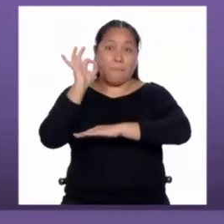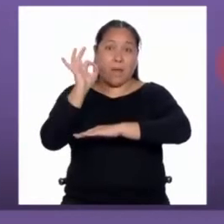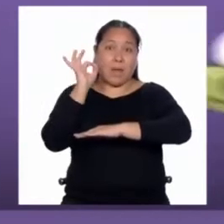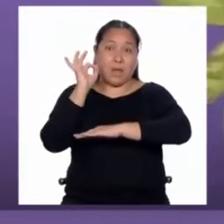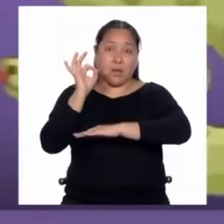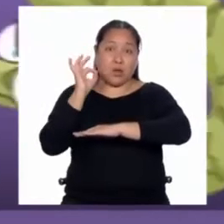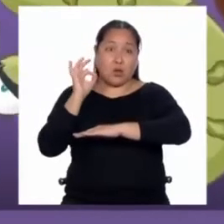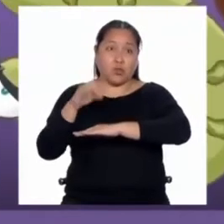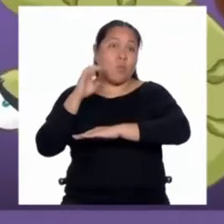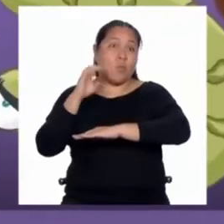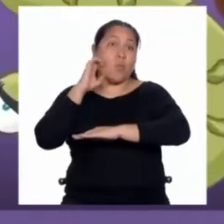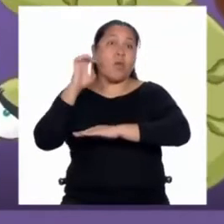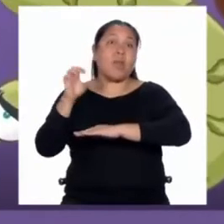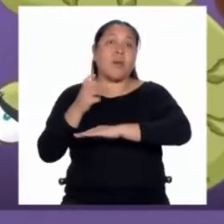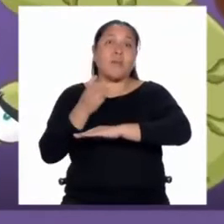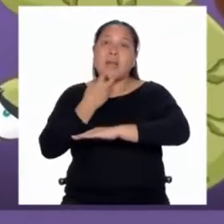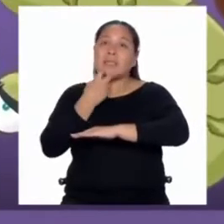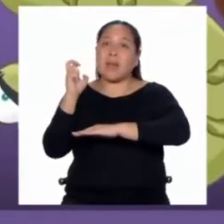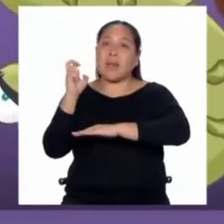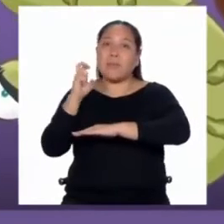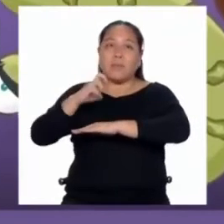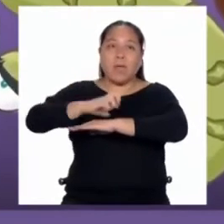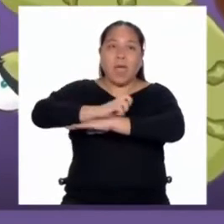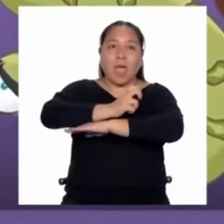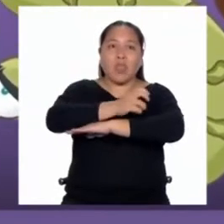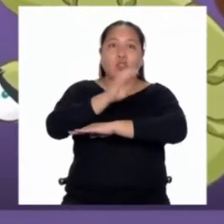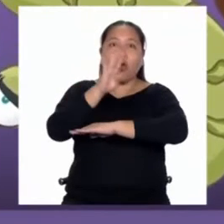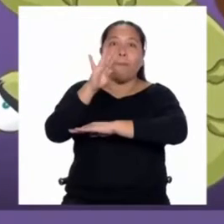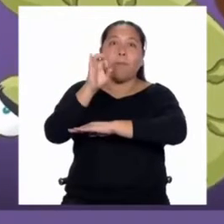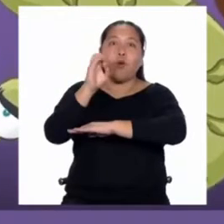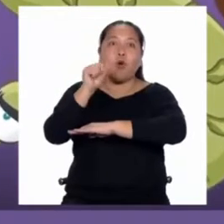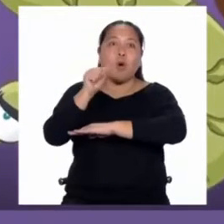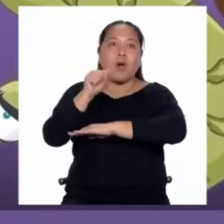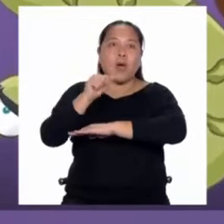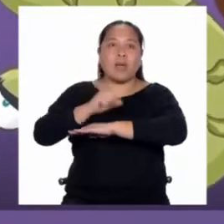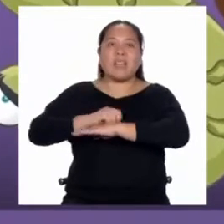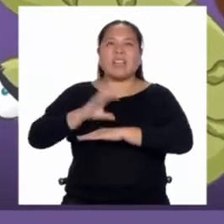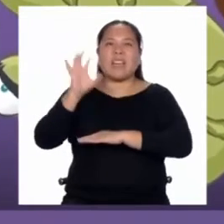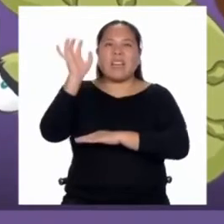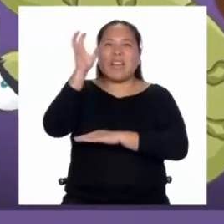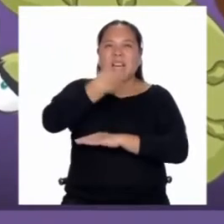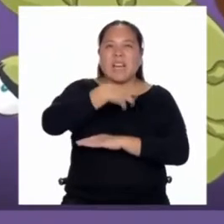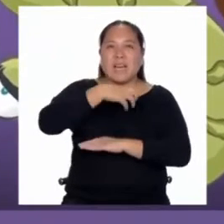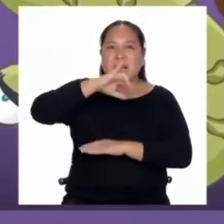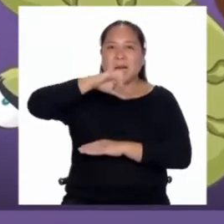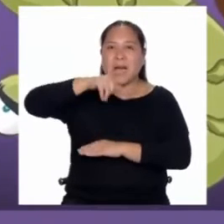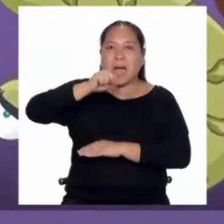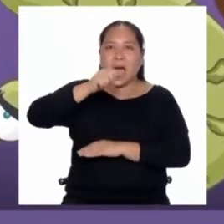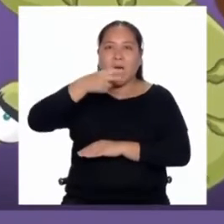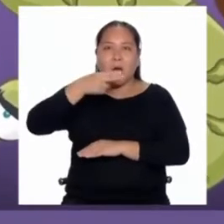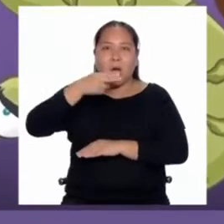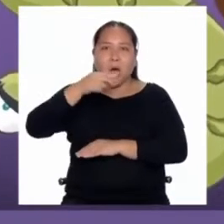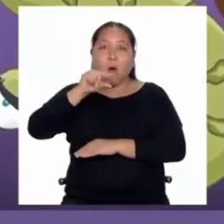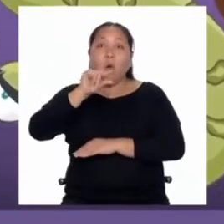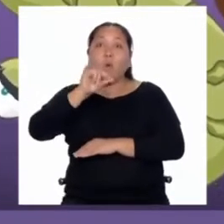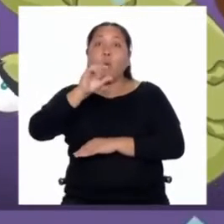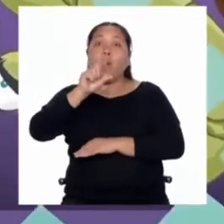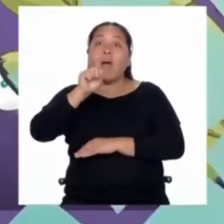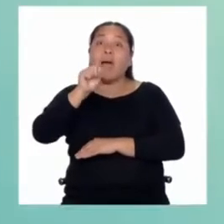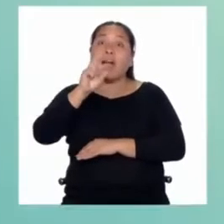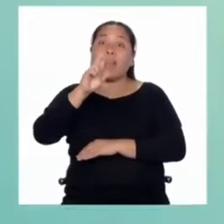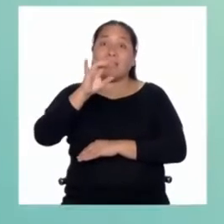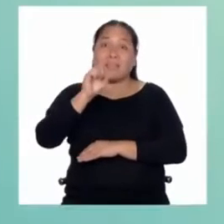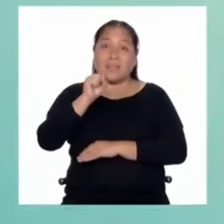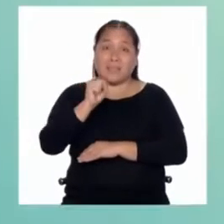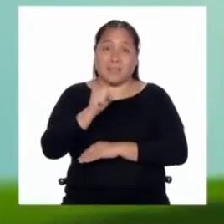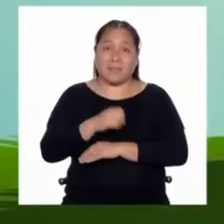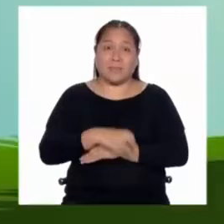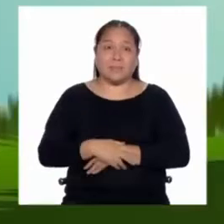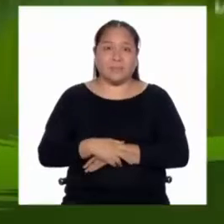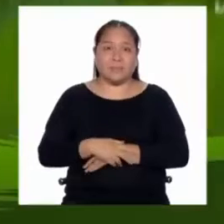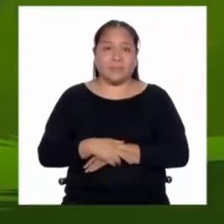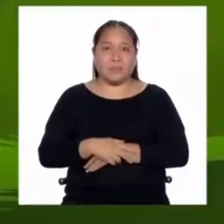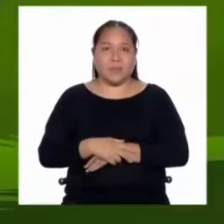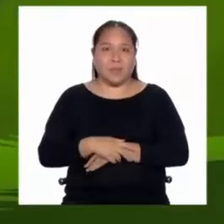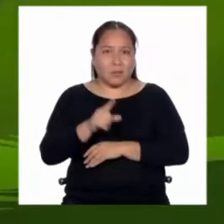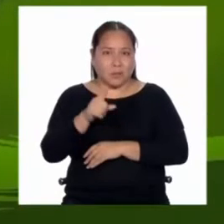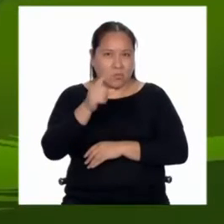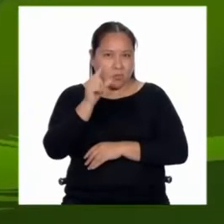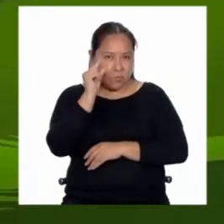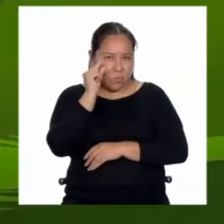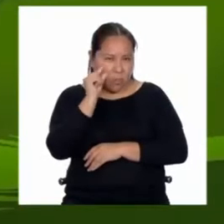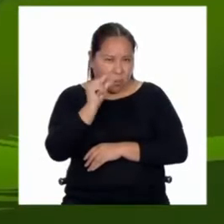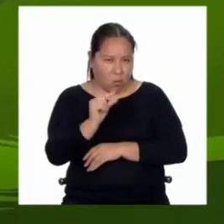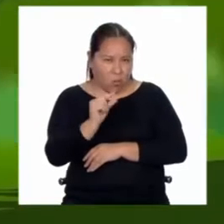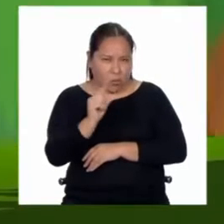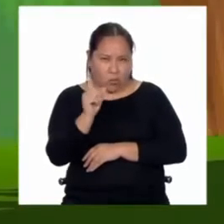peligrosos, como la serpiente, la boa y jaguares. ¡Uy, qué miedo, Helga! Y si les pareció